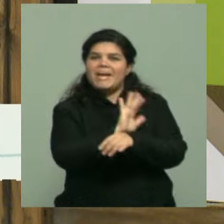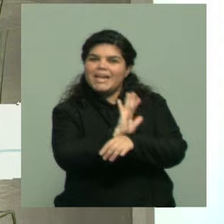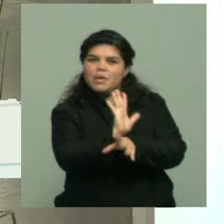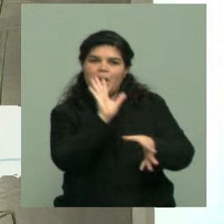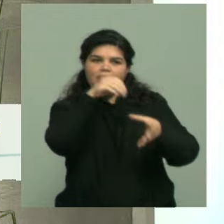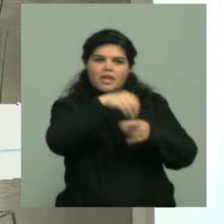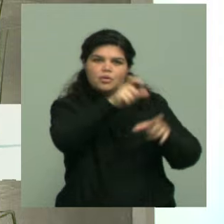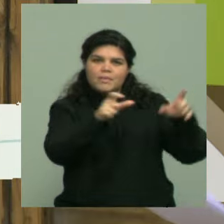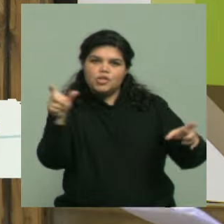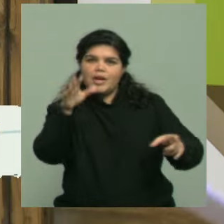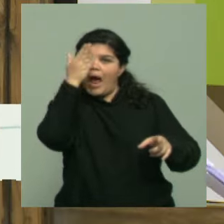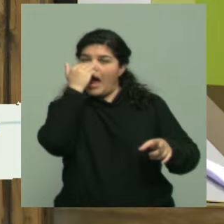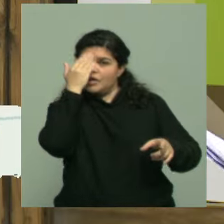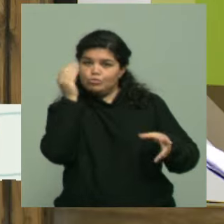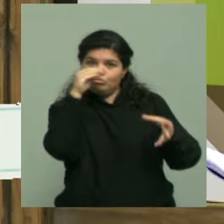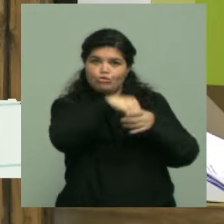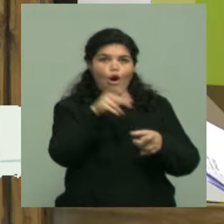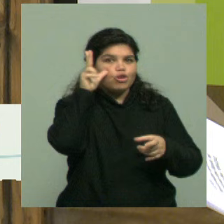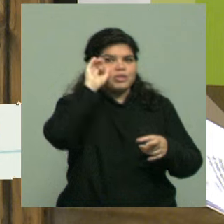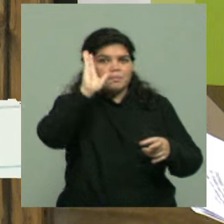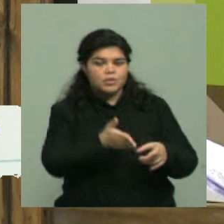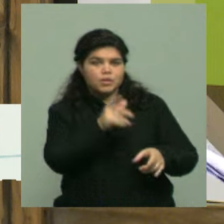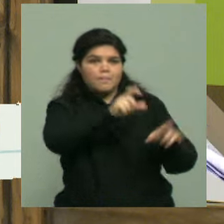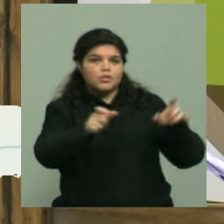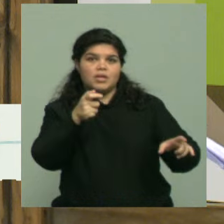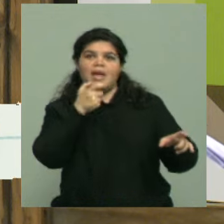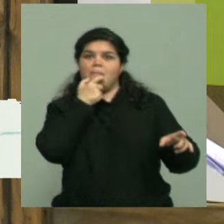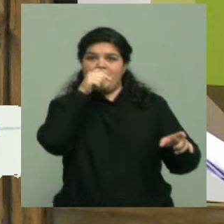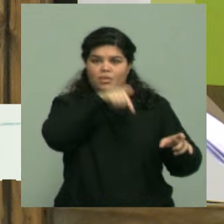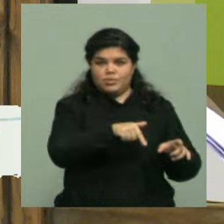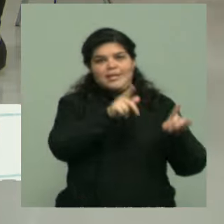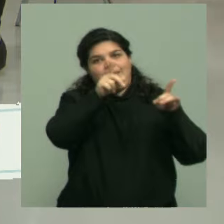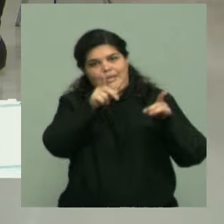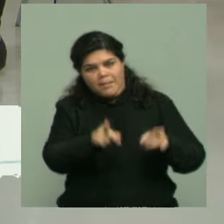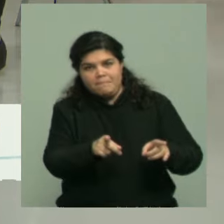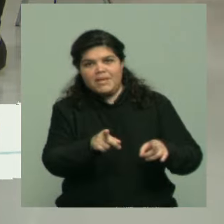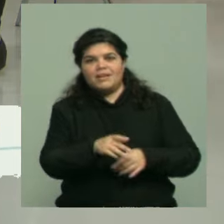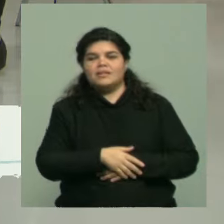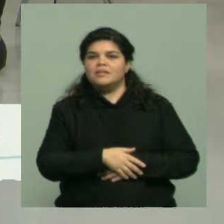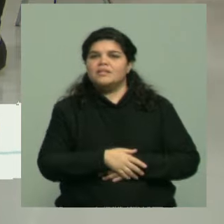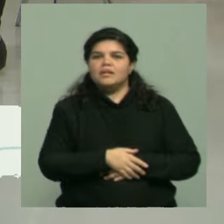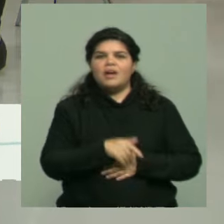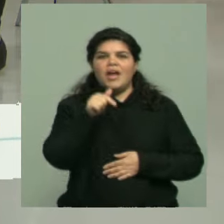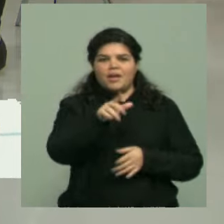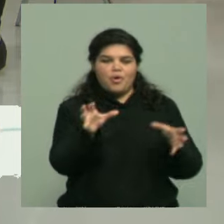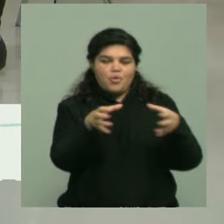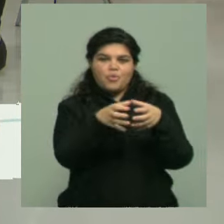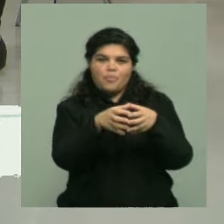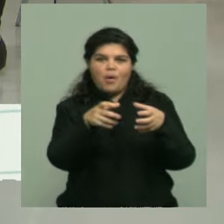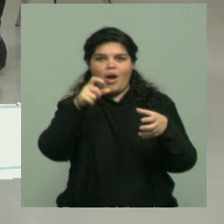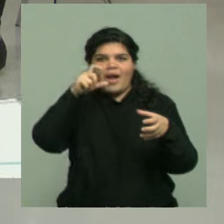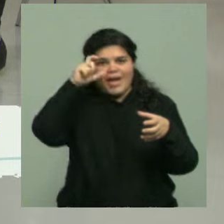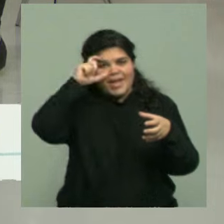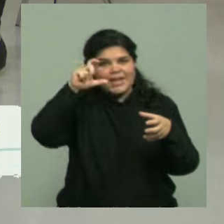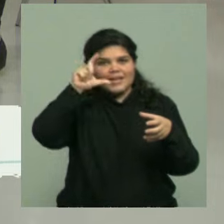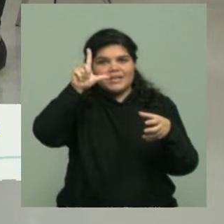Sí. A su vez, el elenco Eclipsarte es mendocino. Exacto. Entonces, hubiera sido muy interesante eso que vos decís. Sí.